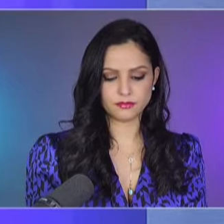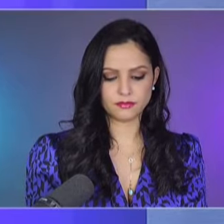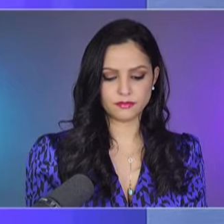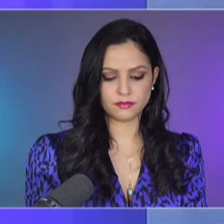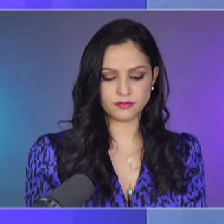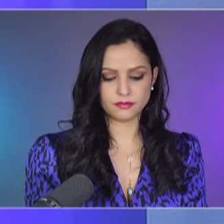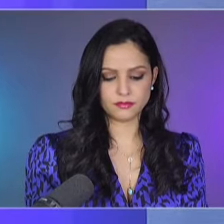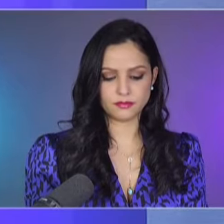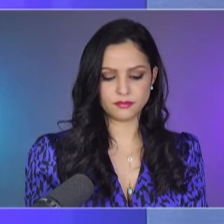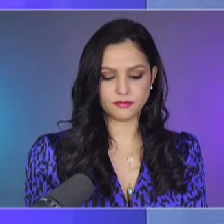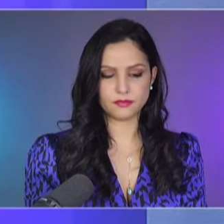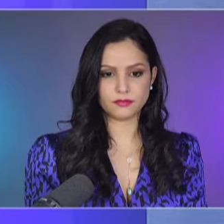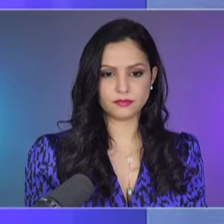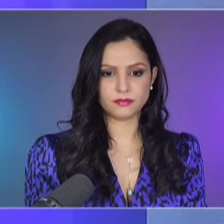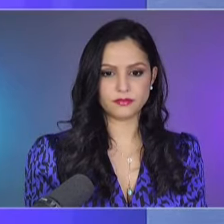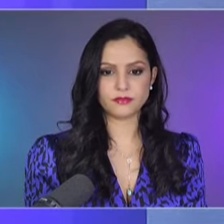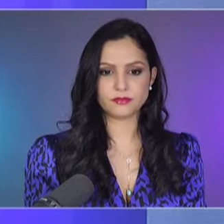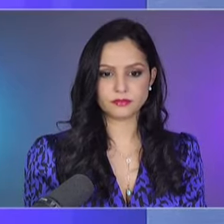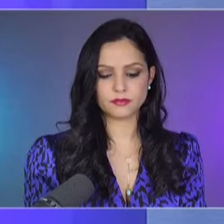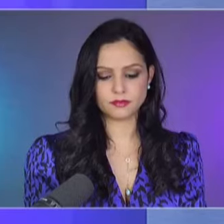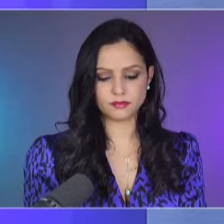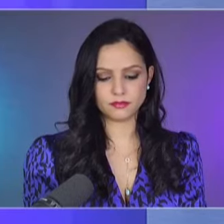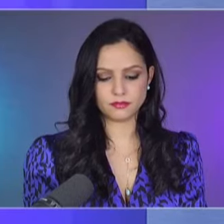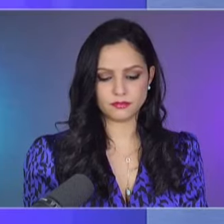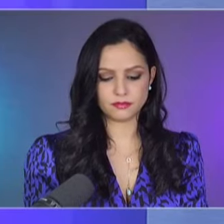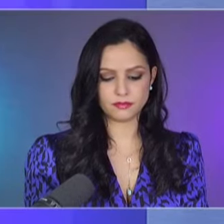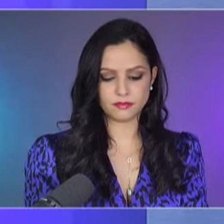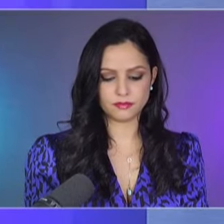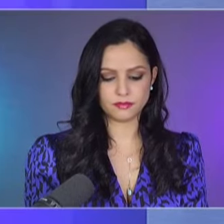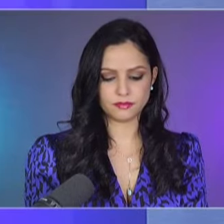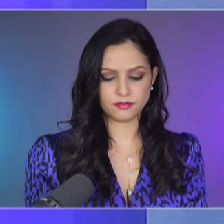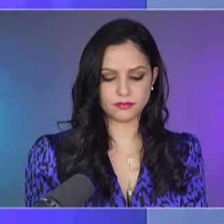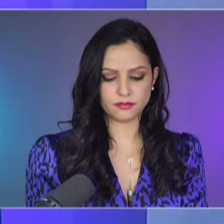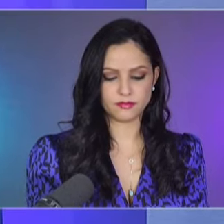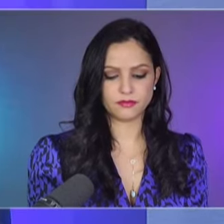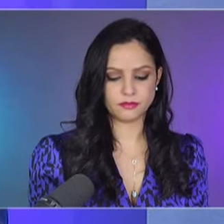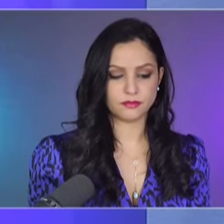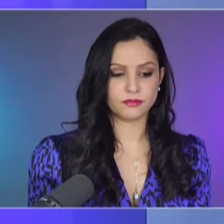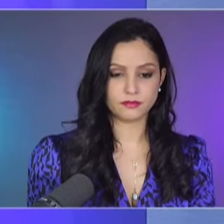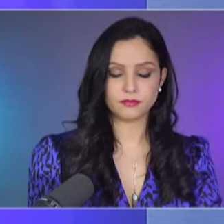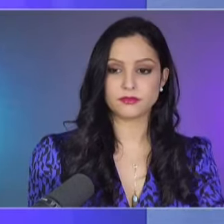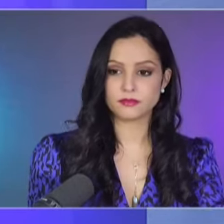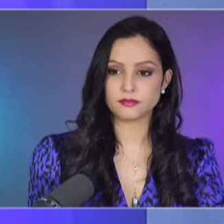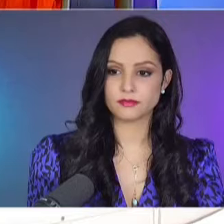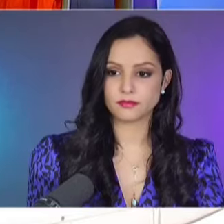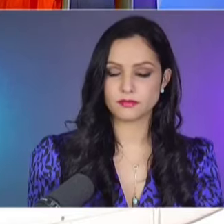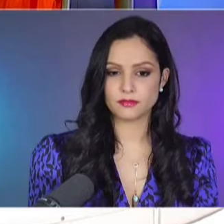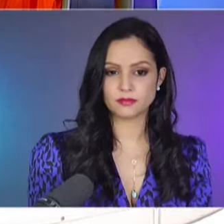25.5%. Sí, pero que estamos hablando de la inflación. Eso es inflación. Estamos hablando de inflación de alimentos, pero la inflación, estamos hablando de inflación promedio.